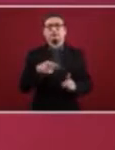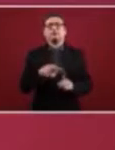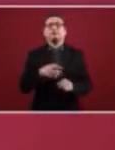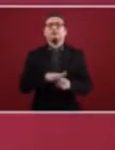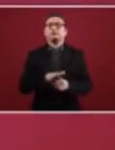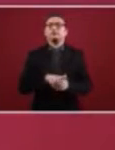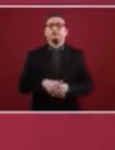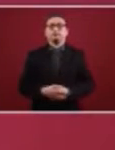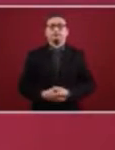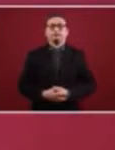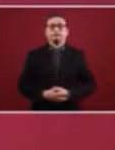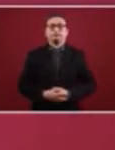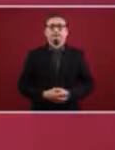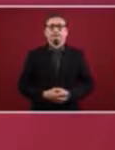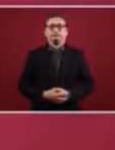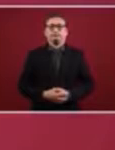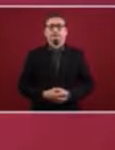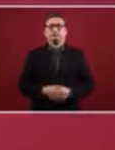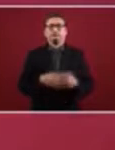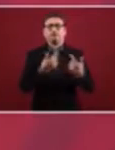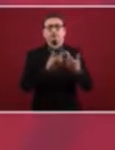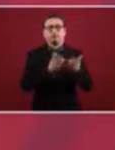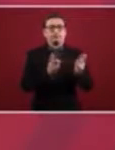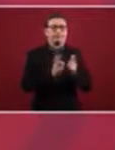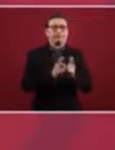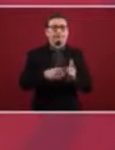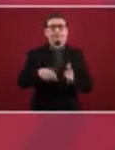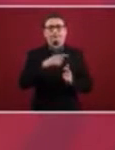es una oposición